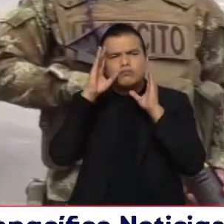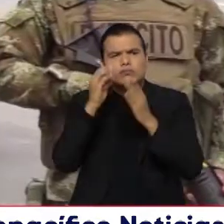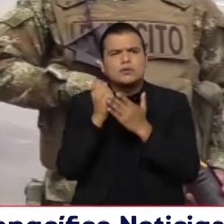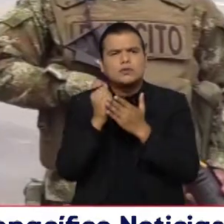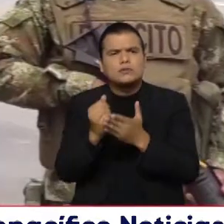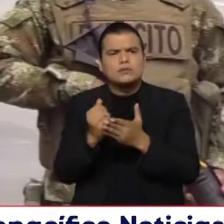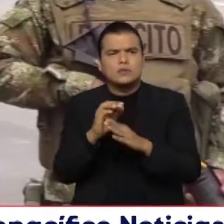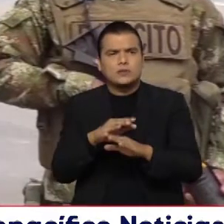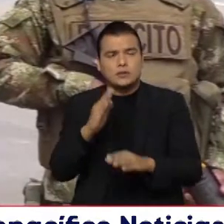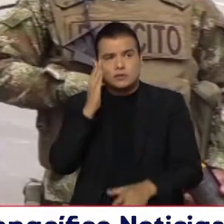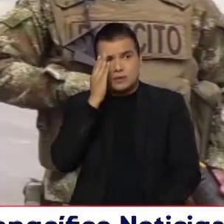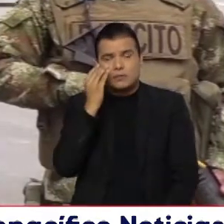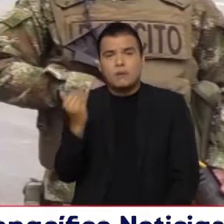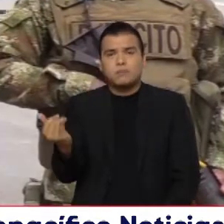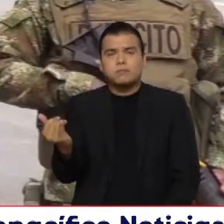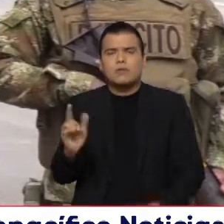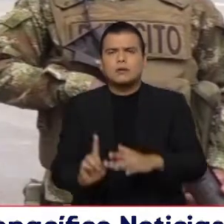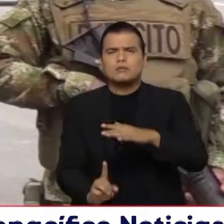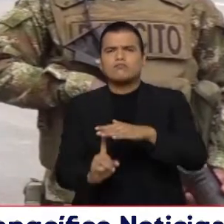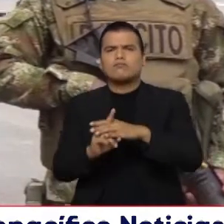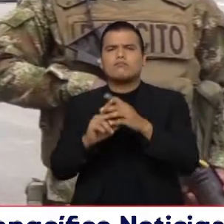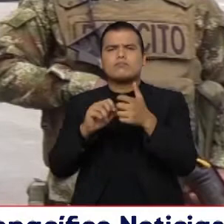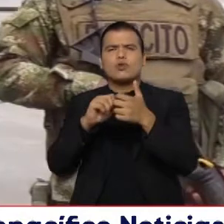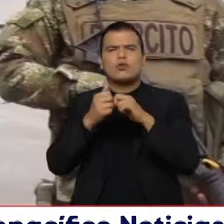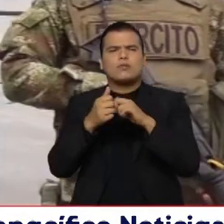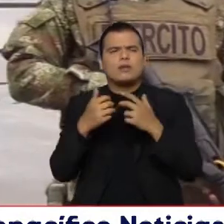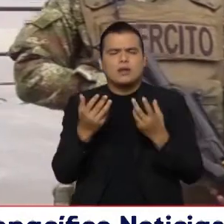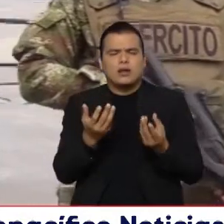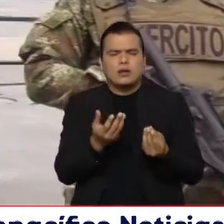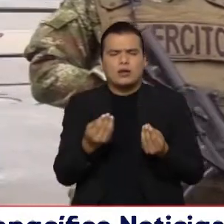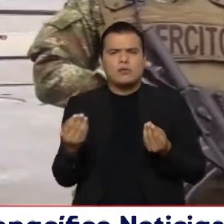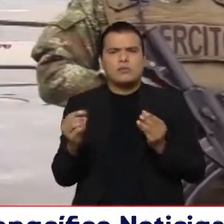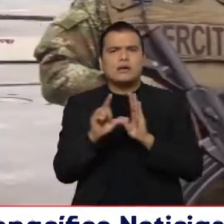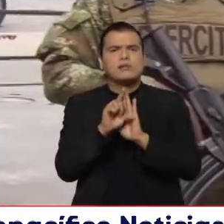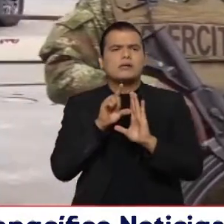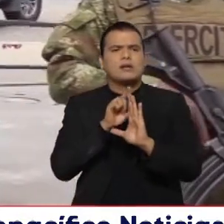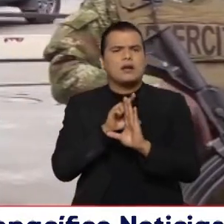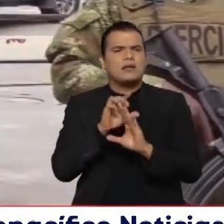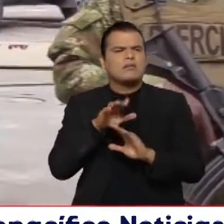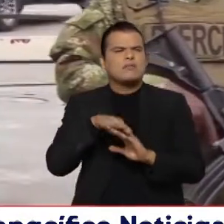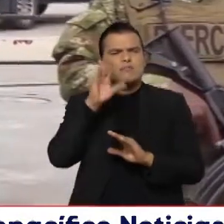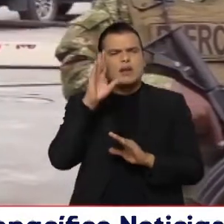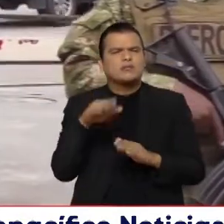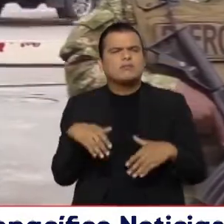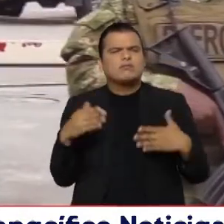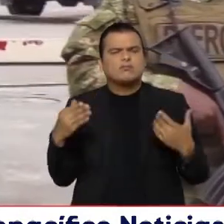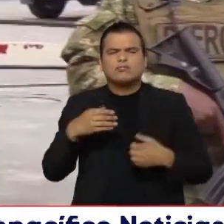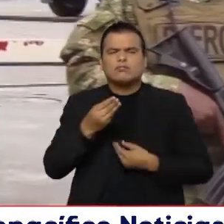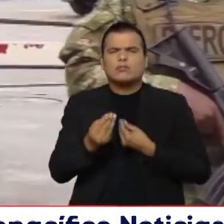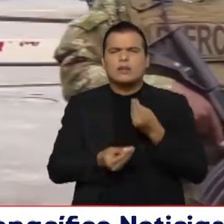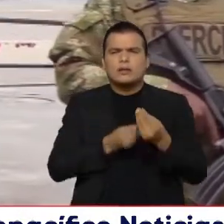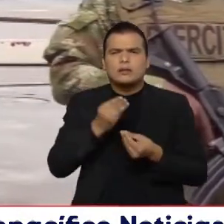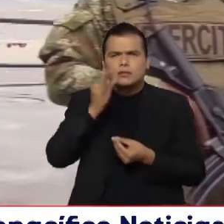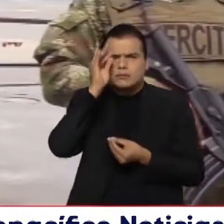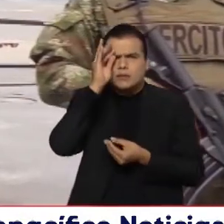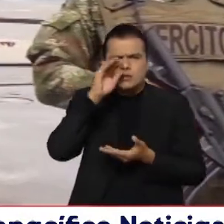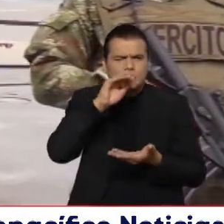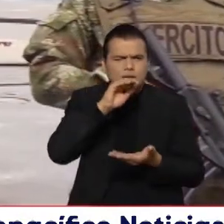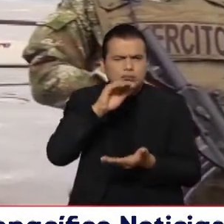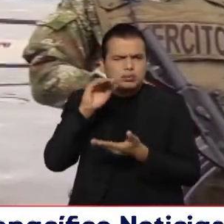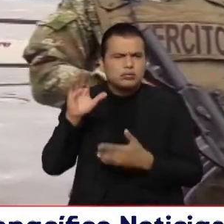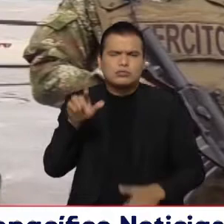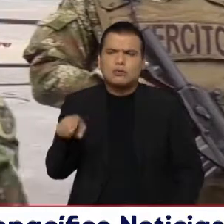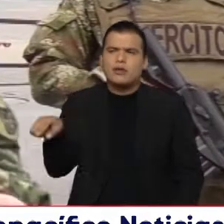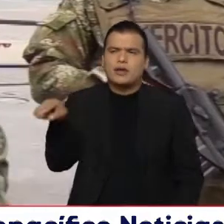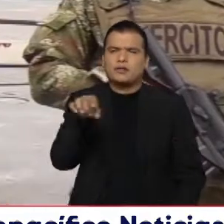Se está presentando un gran problema, que son las economías ilegales. Y el problema netamente es el narcotráfico, que de ahí parte todo, y es el control ilegal de